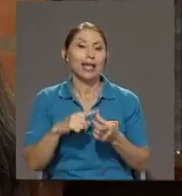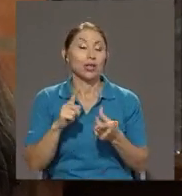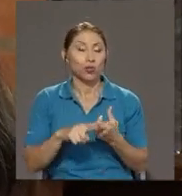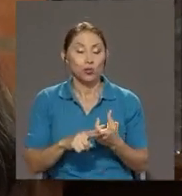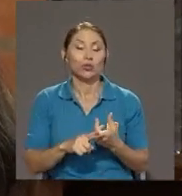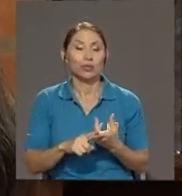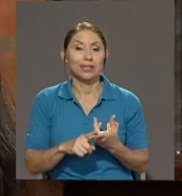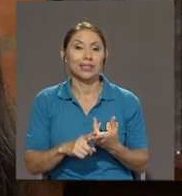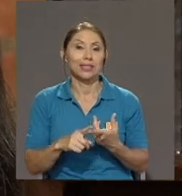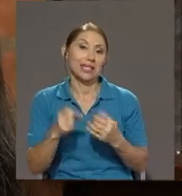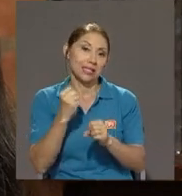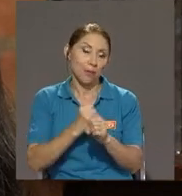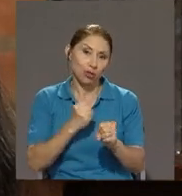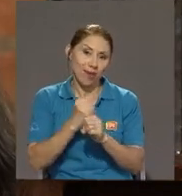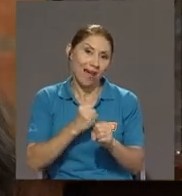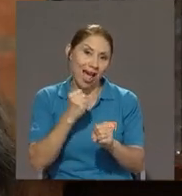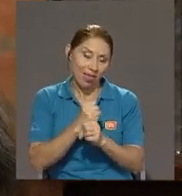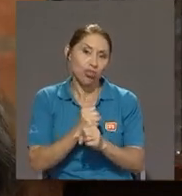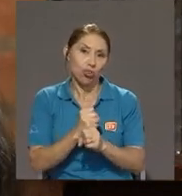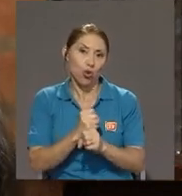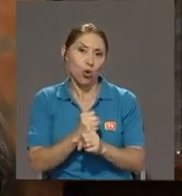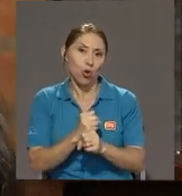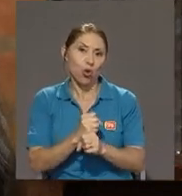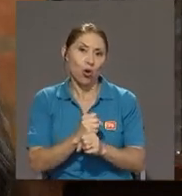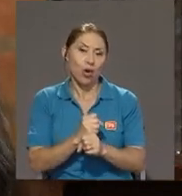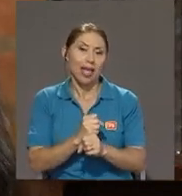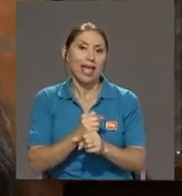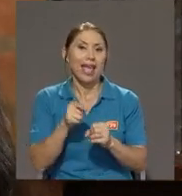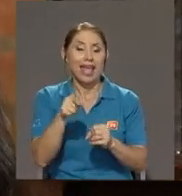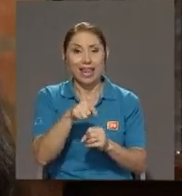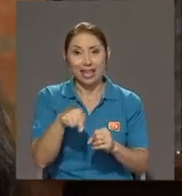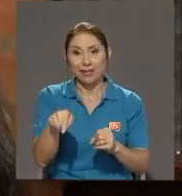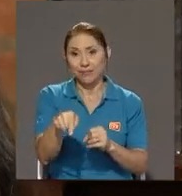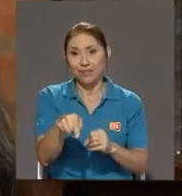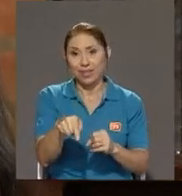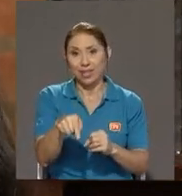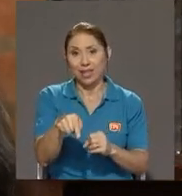estamos trabajando en la medición